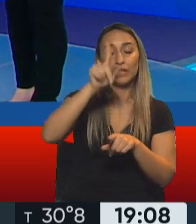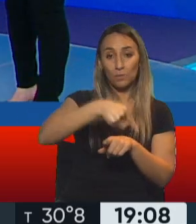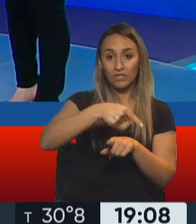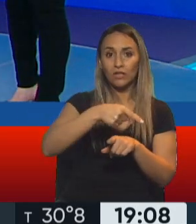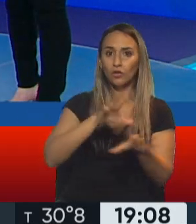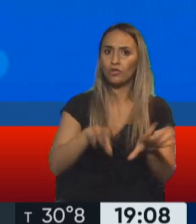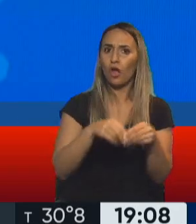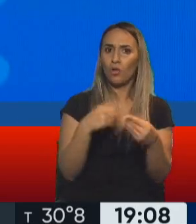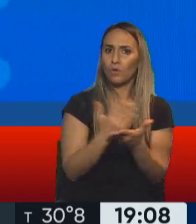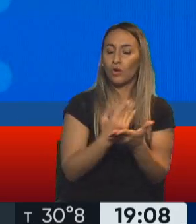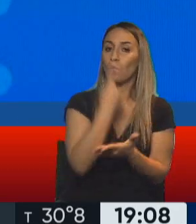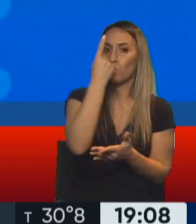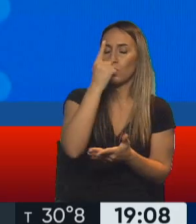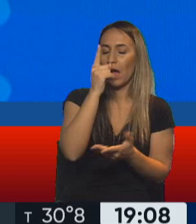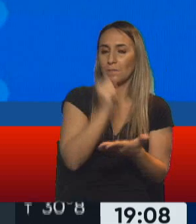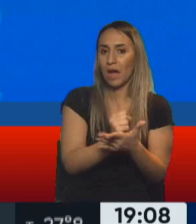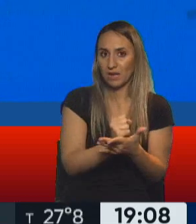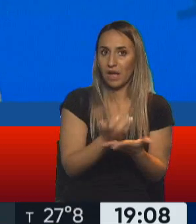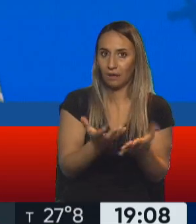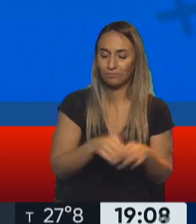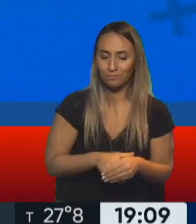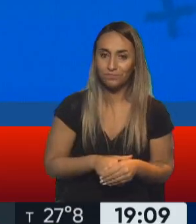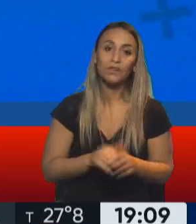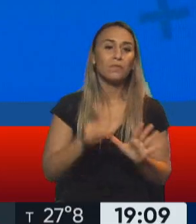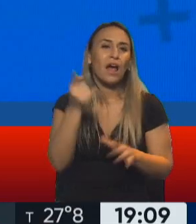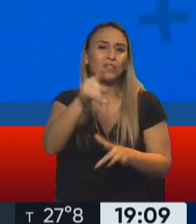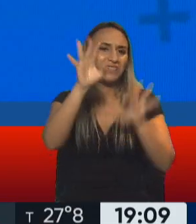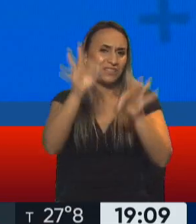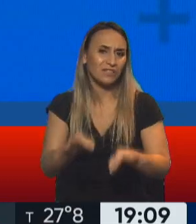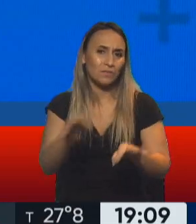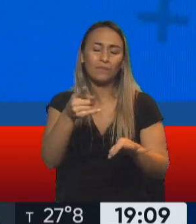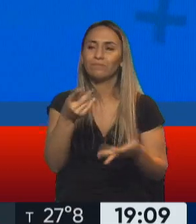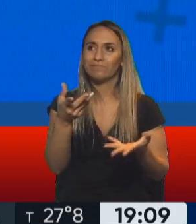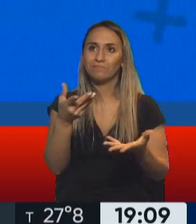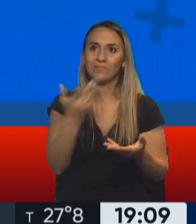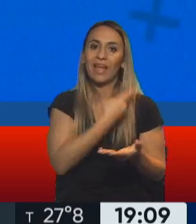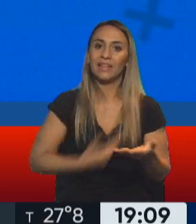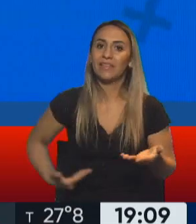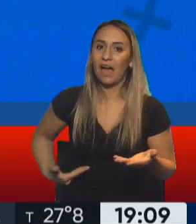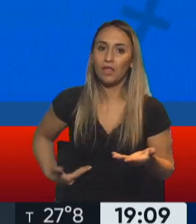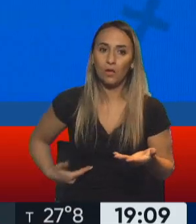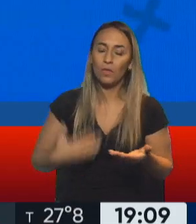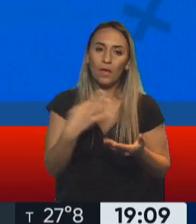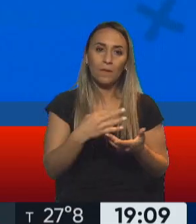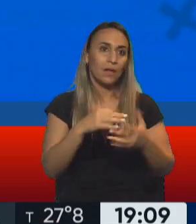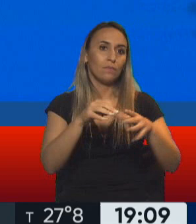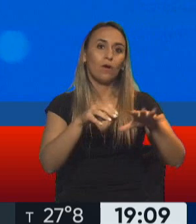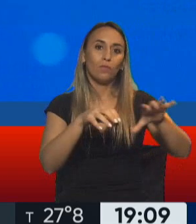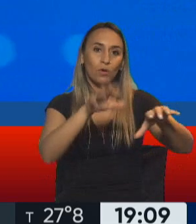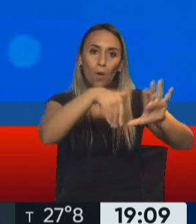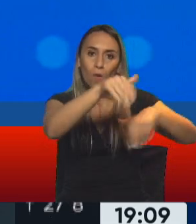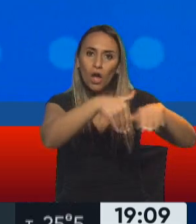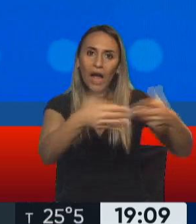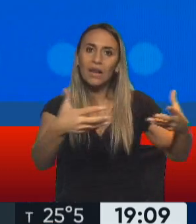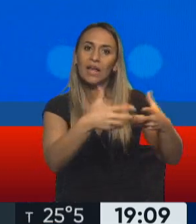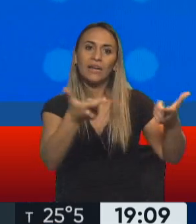digamos, la magnitud, ¿no?, de las figuras con las que se enfrenta el Estado a la hora de negociar cuestiones tan sensibles como